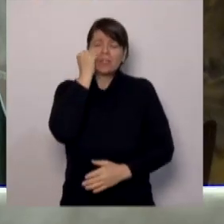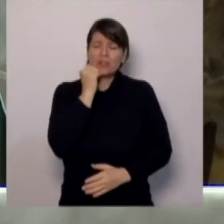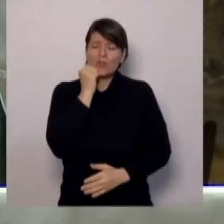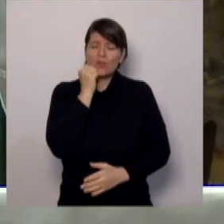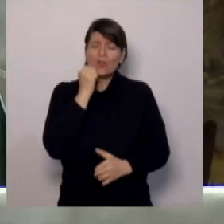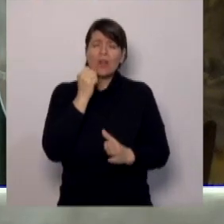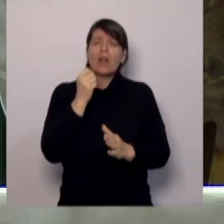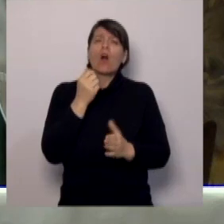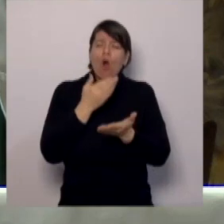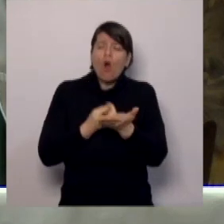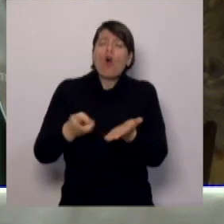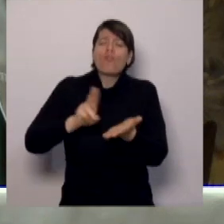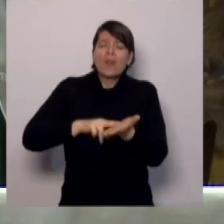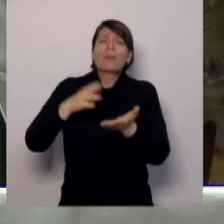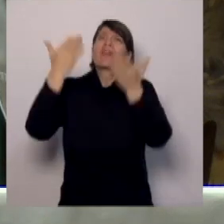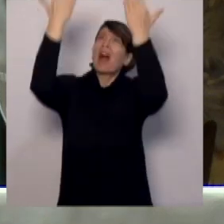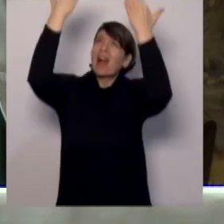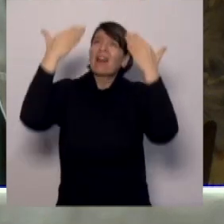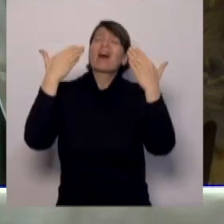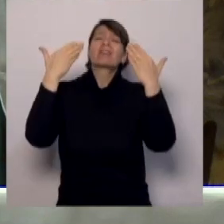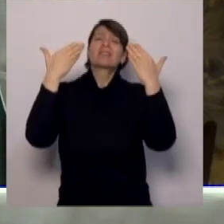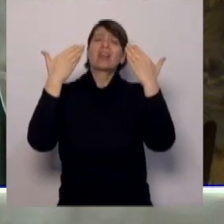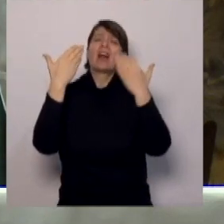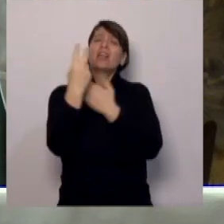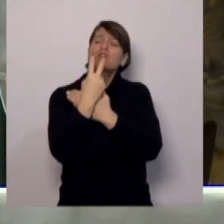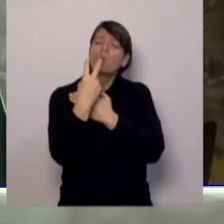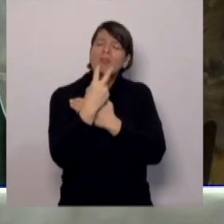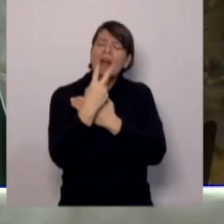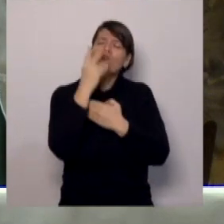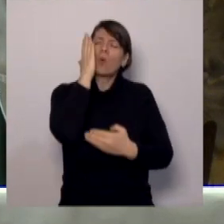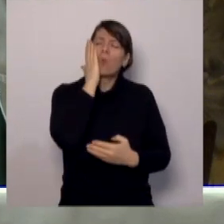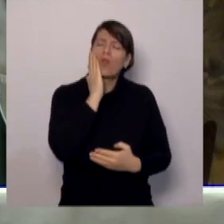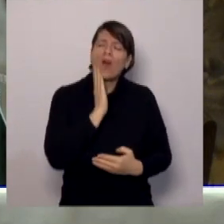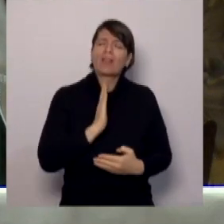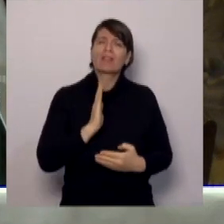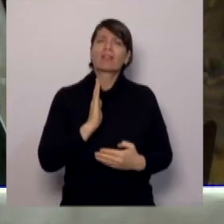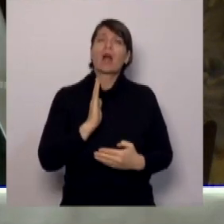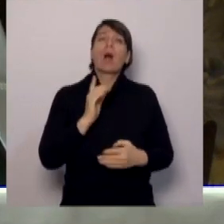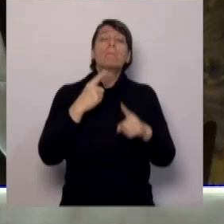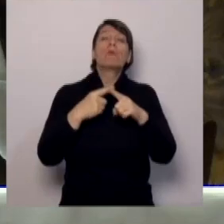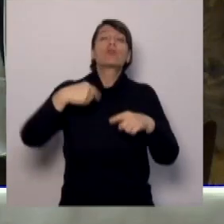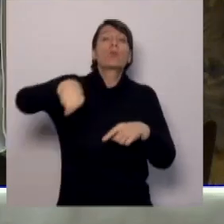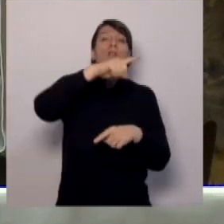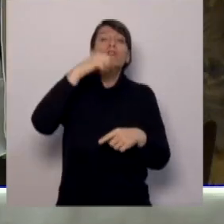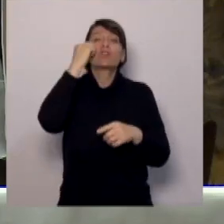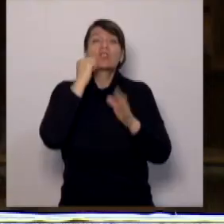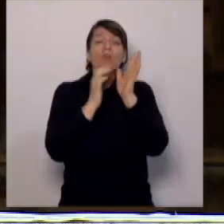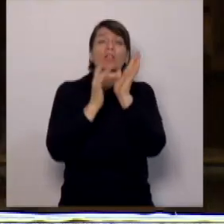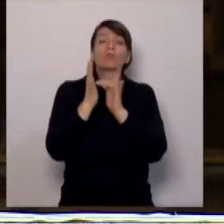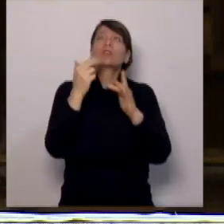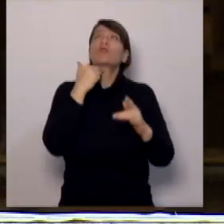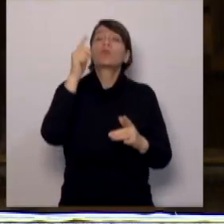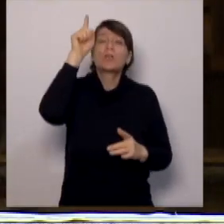Señor, renueva en nosotros tu gracia y consérvala en tu bondad. Por nuestro